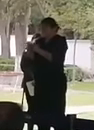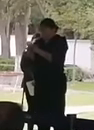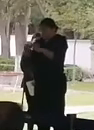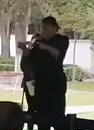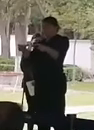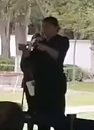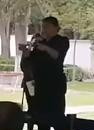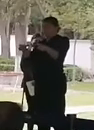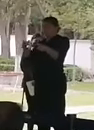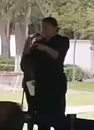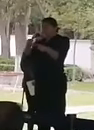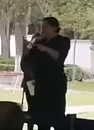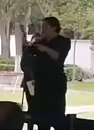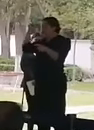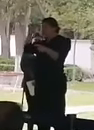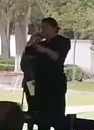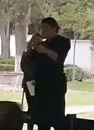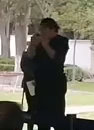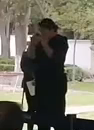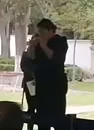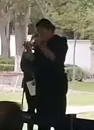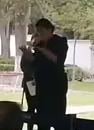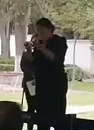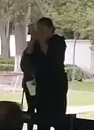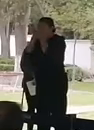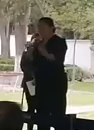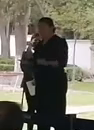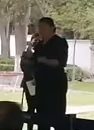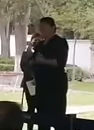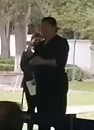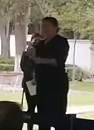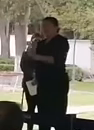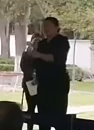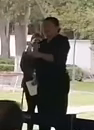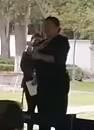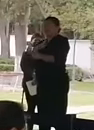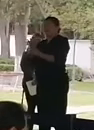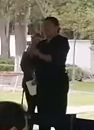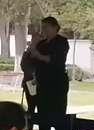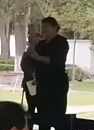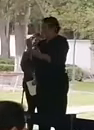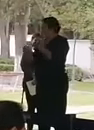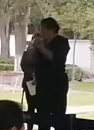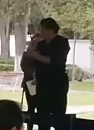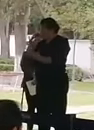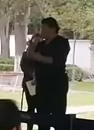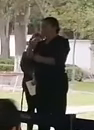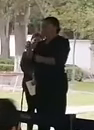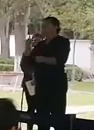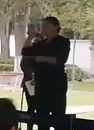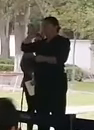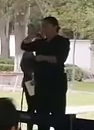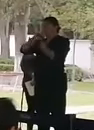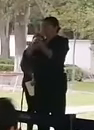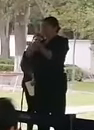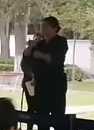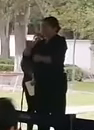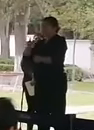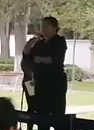nunca había pasado. Entonces, estamos en una etapa nueva, sí, problemas difíciles, pero yo, como